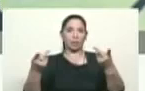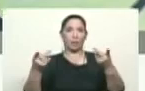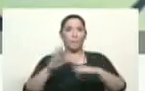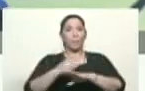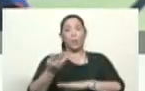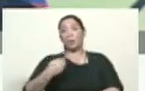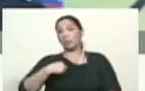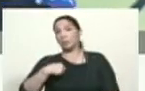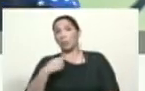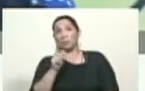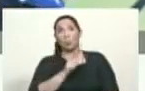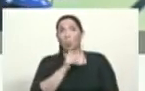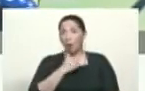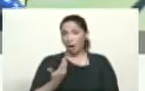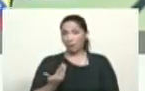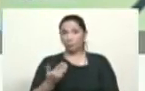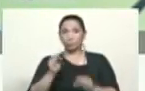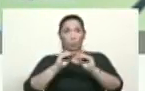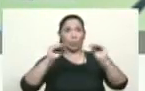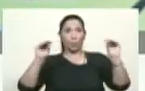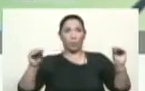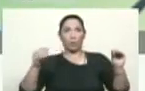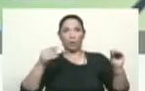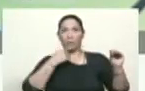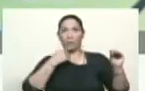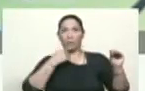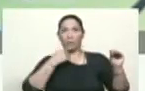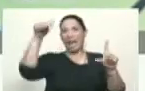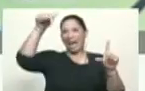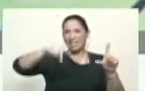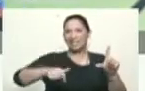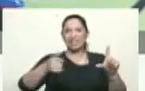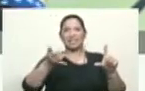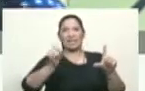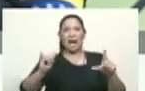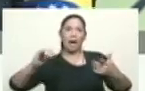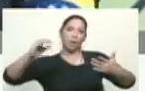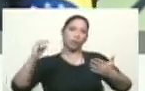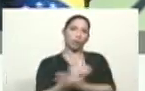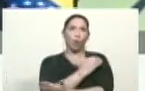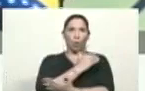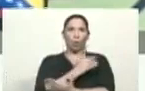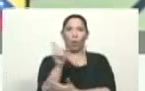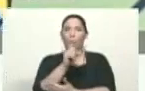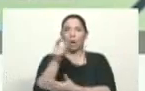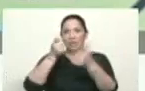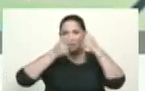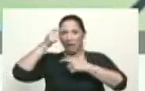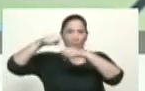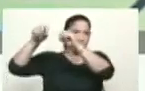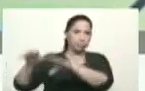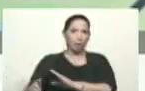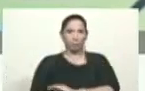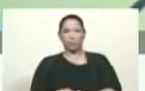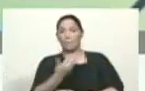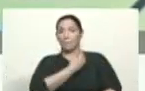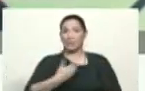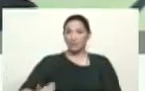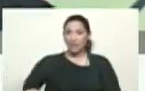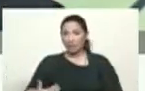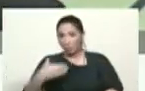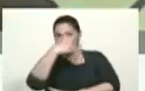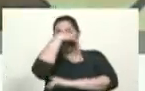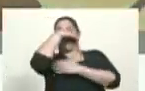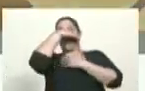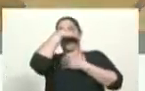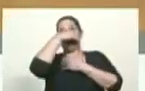transmitir. La única manera es que yo los convoque para decirles que voy a decir, se ha dado un golpe de Estado, Chávez no ha renunciado, el presidente está secuestrado.